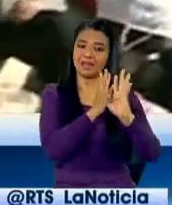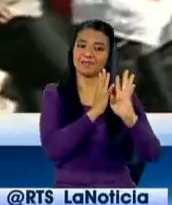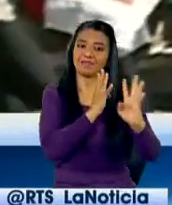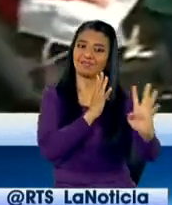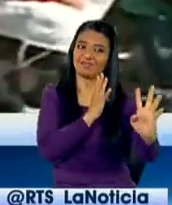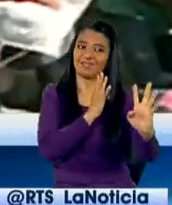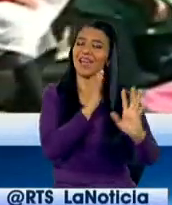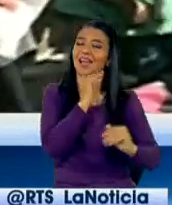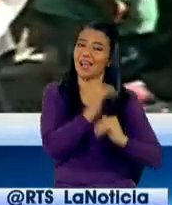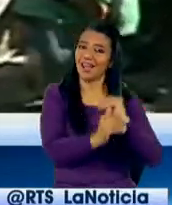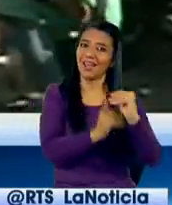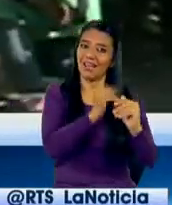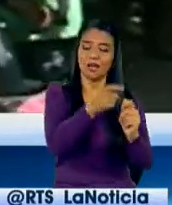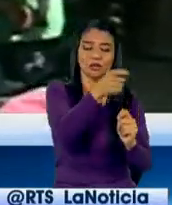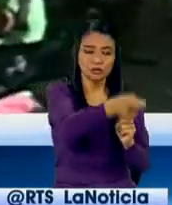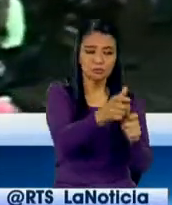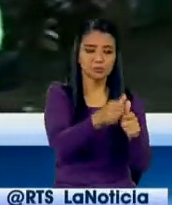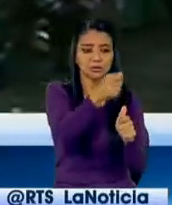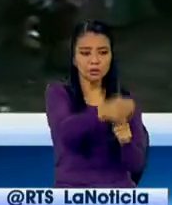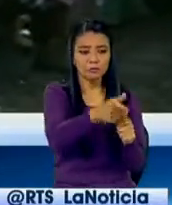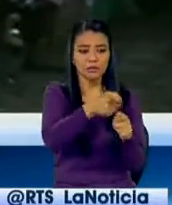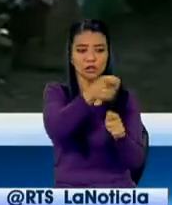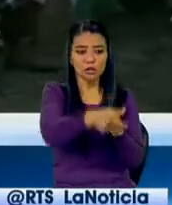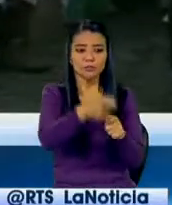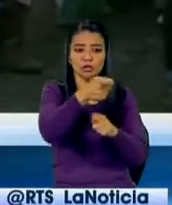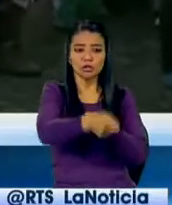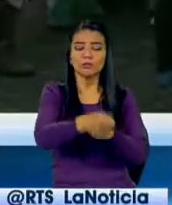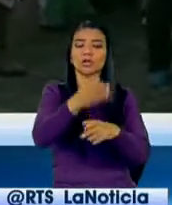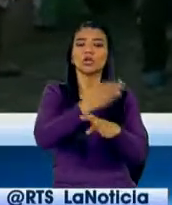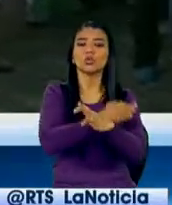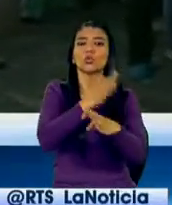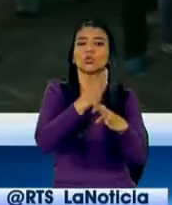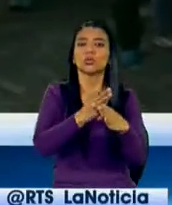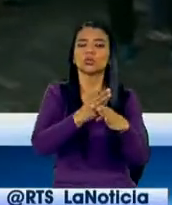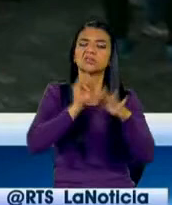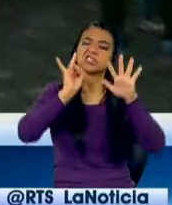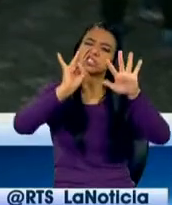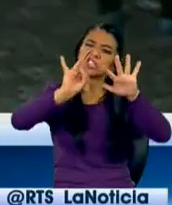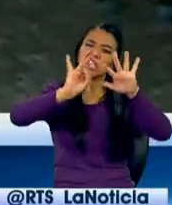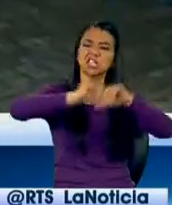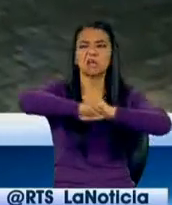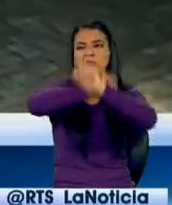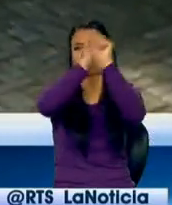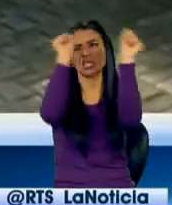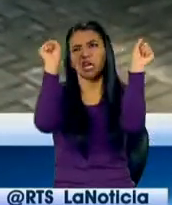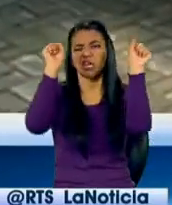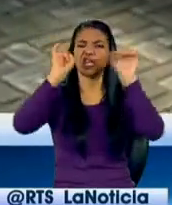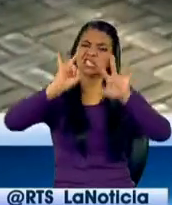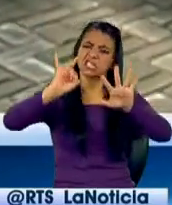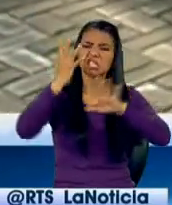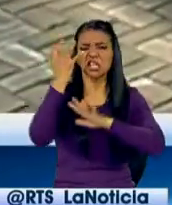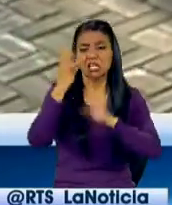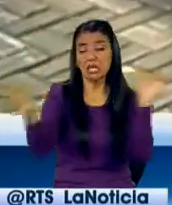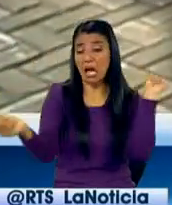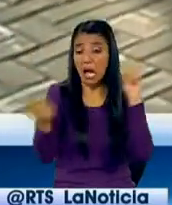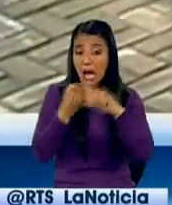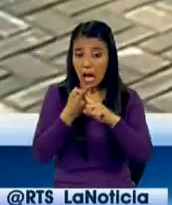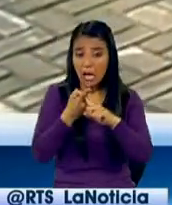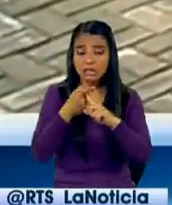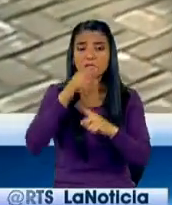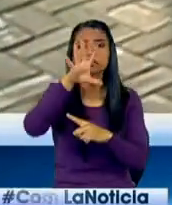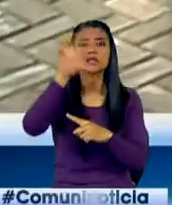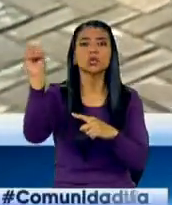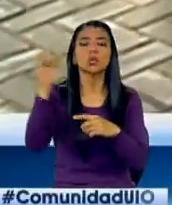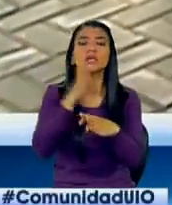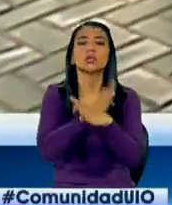viniendo poco a poco, se les va entregando los turnos. Por lo general se los entrega desde las 7:15, 7:30 de la mañana, hasta que completemos un total de